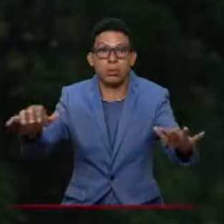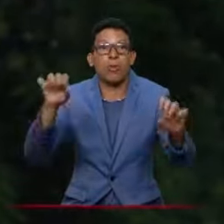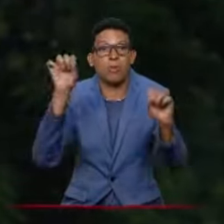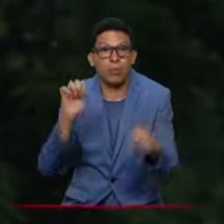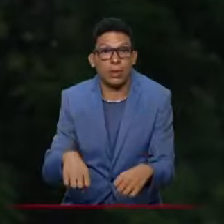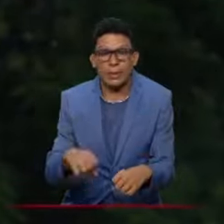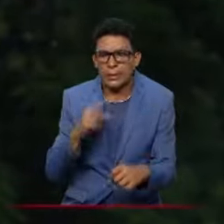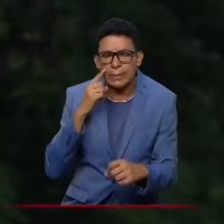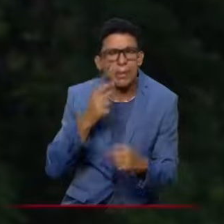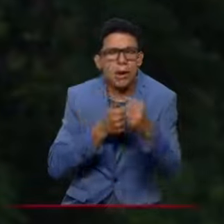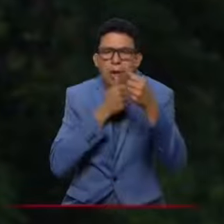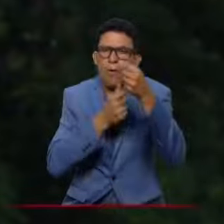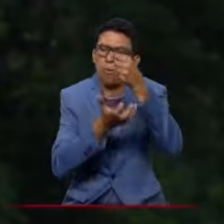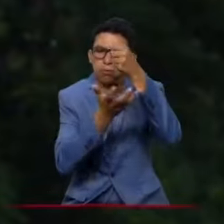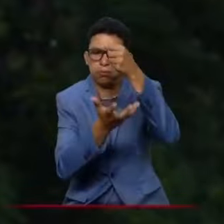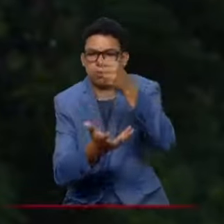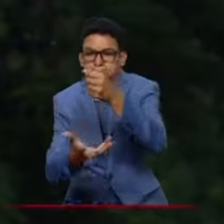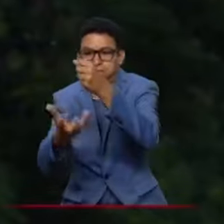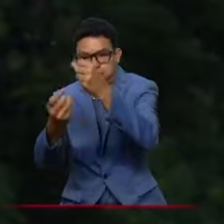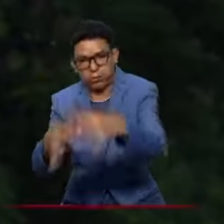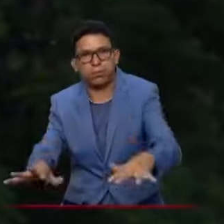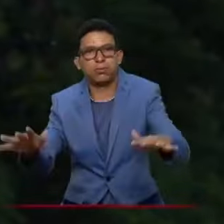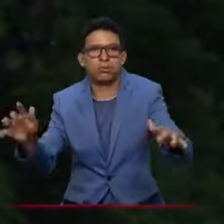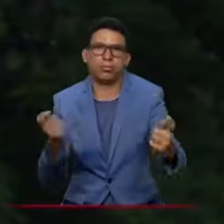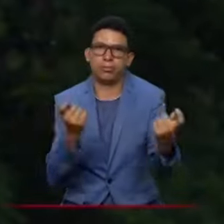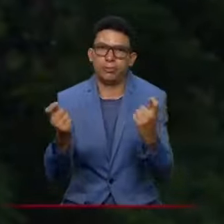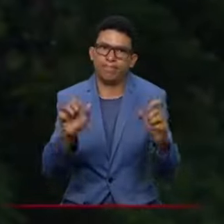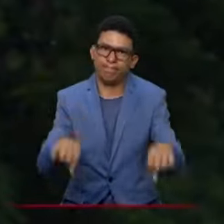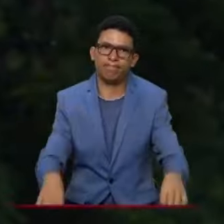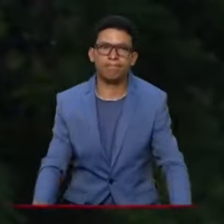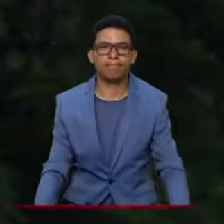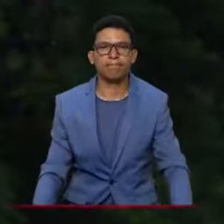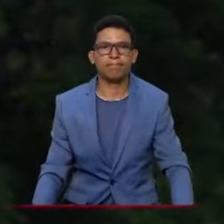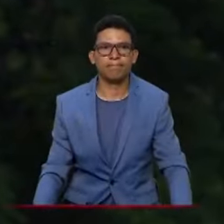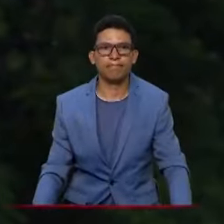sobrevuelos y descargas de aguas y lograr controlar el incendio.